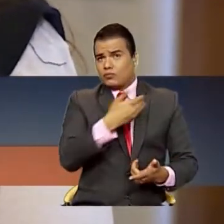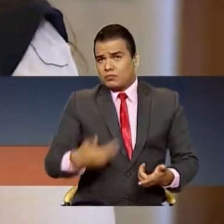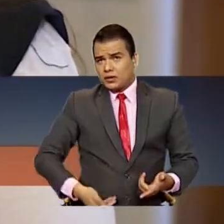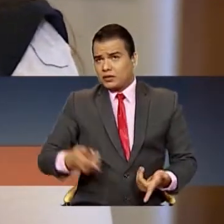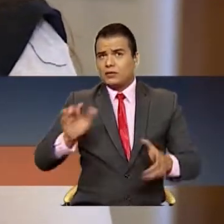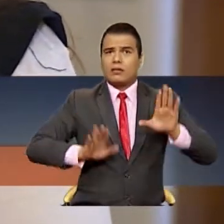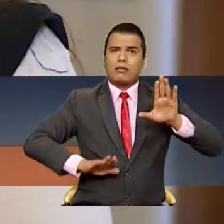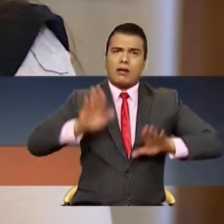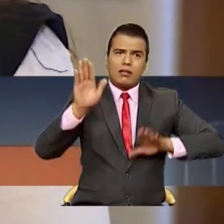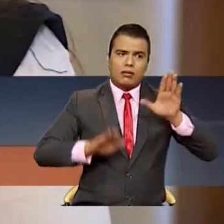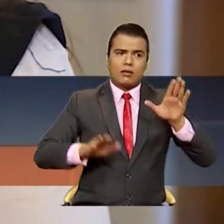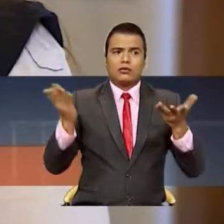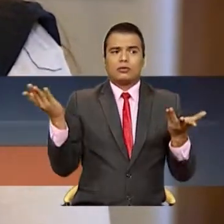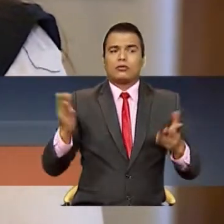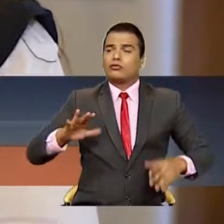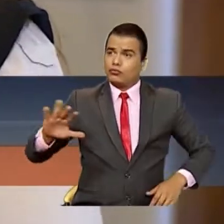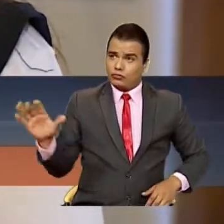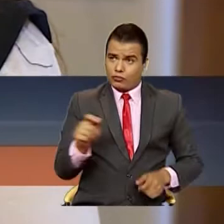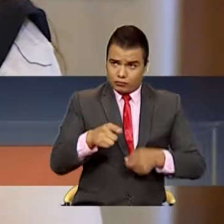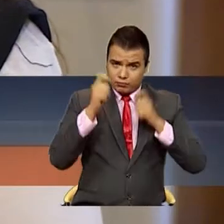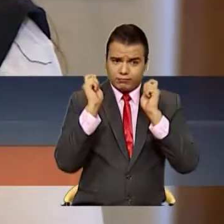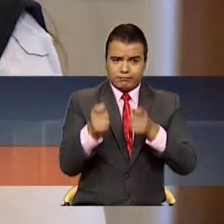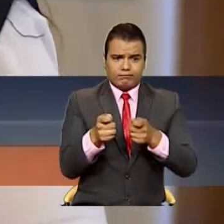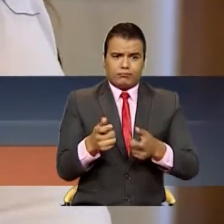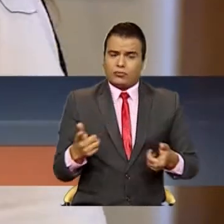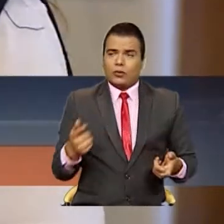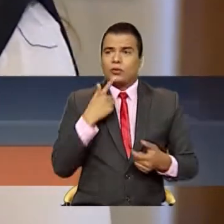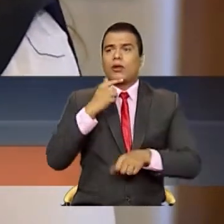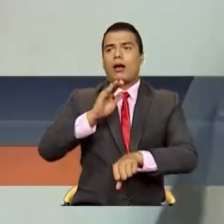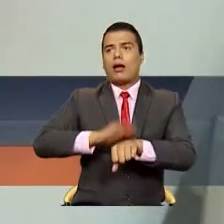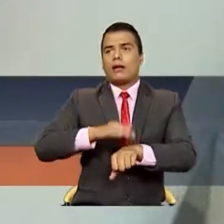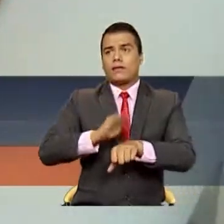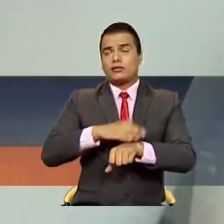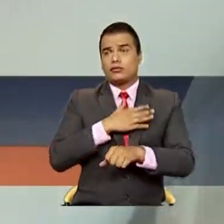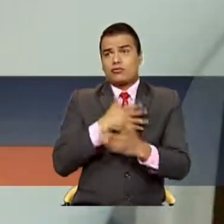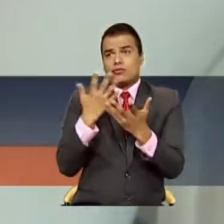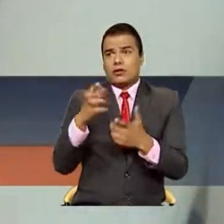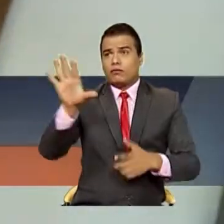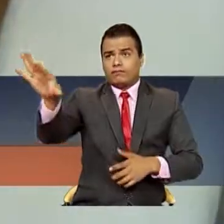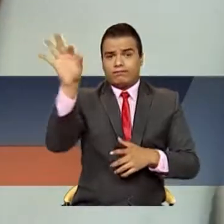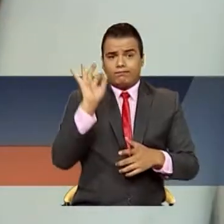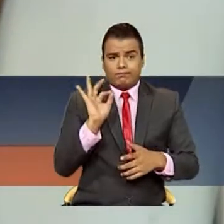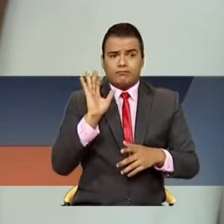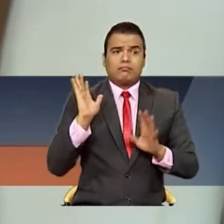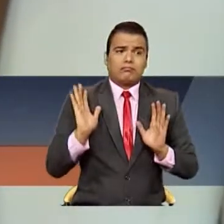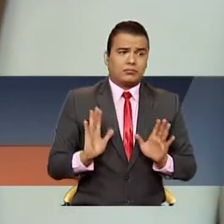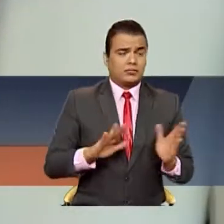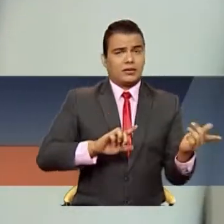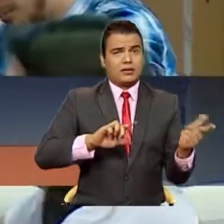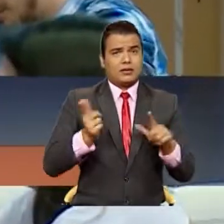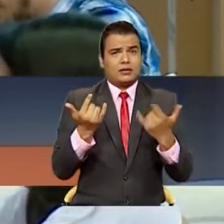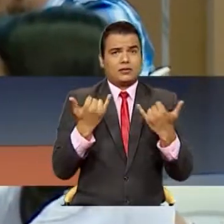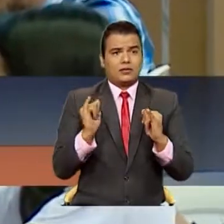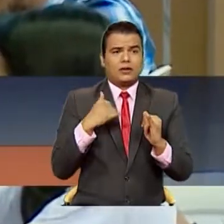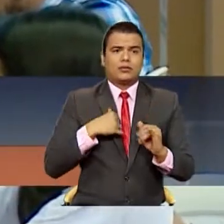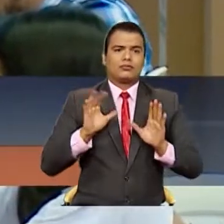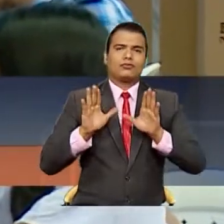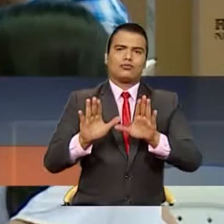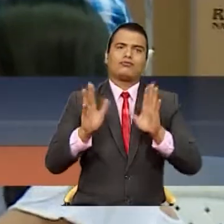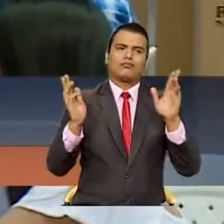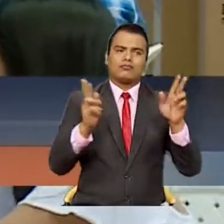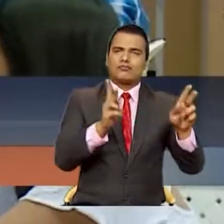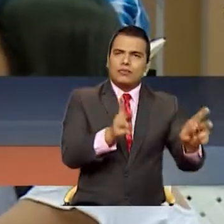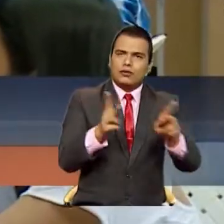poder pasar los 2 tarjetones, tiene que pedirlos si es que quiere votar en la consulta, y bueno, a eso se va a enfrentar. Y el